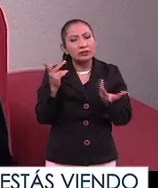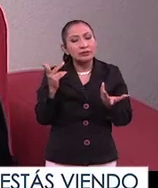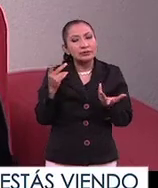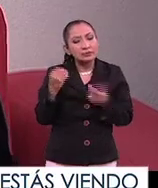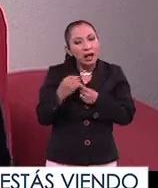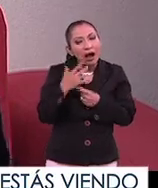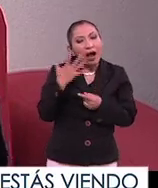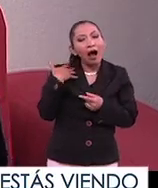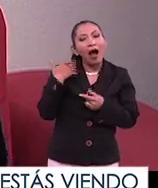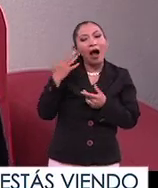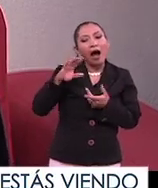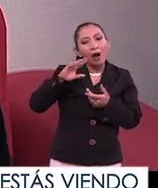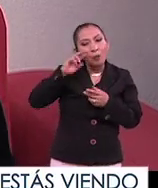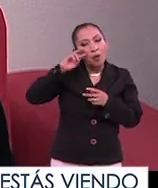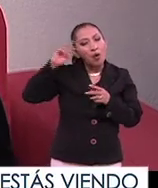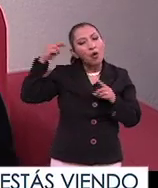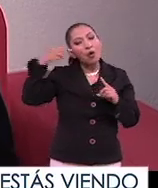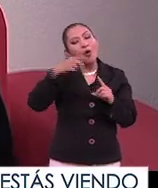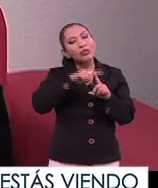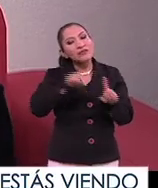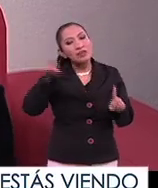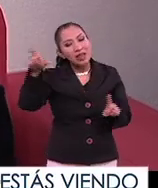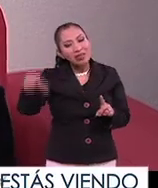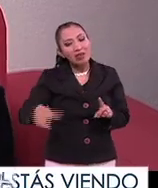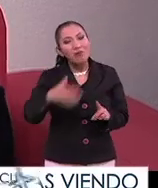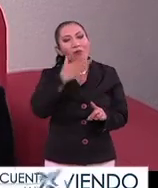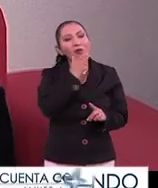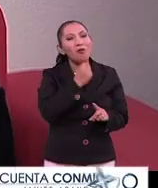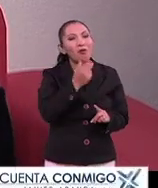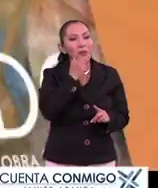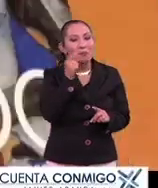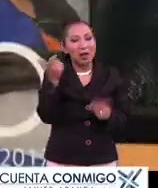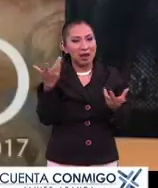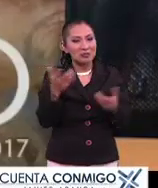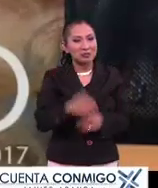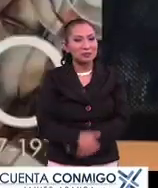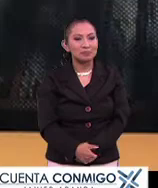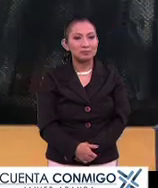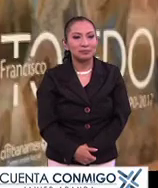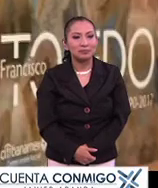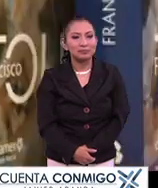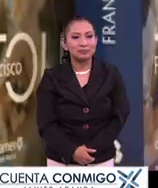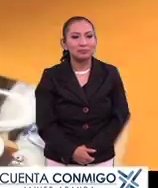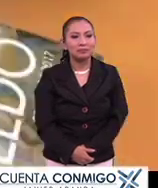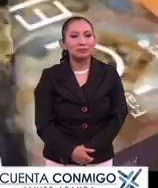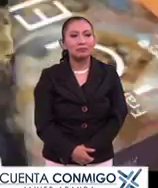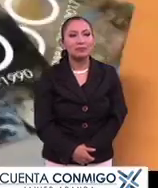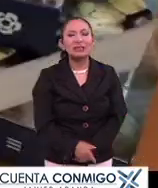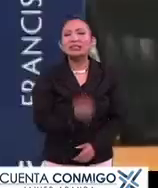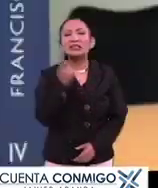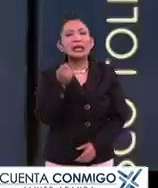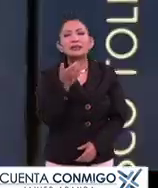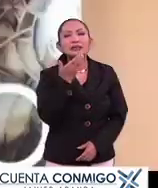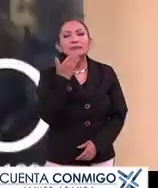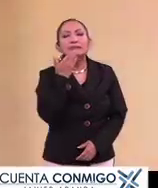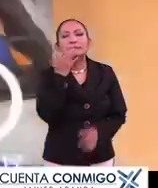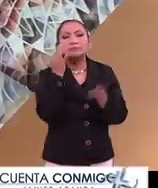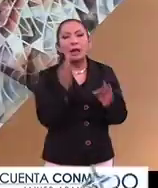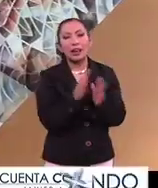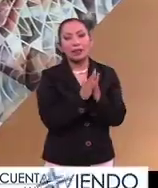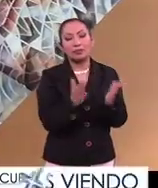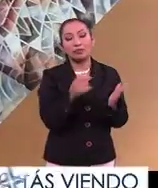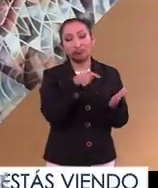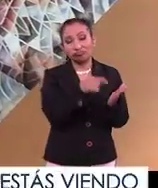que te dan esa otra visión, ¿no? del artista. ¿Que es un buen libro?